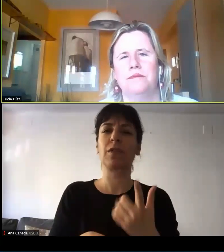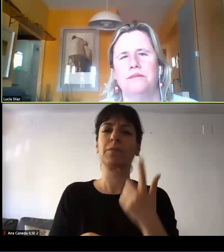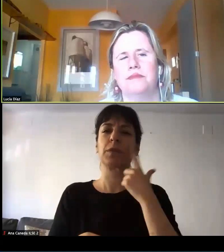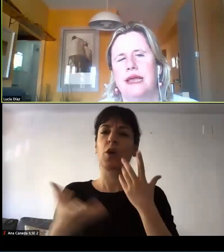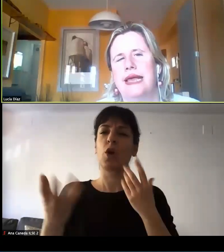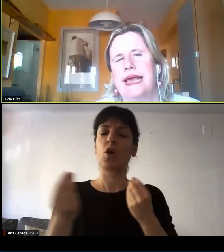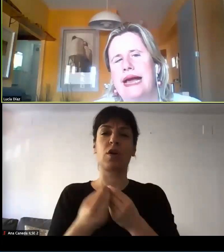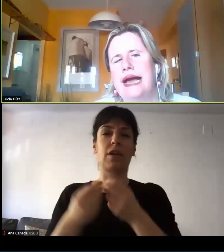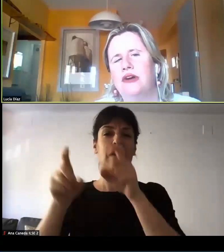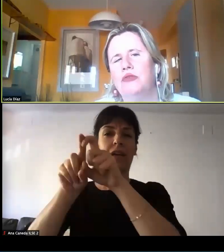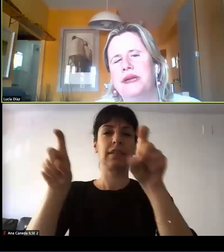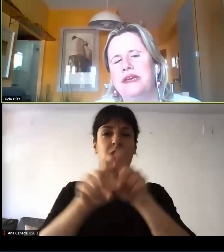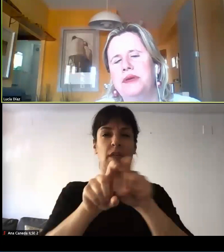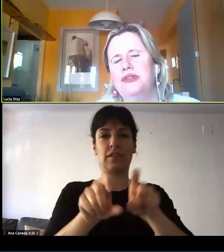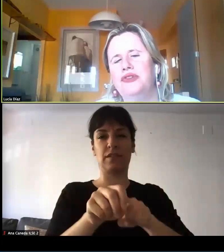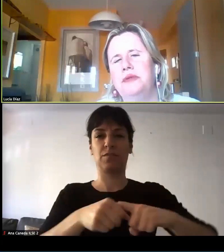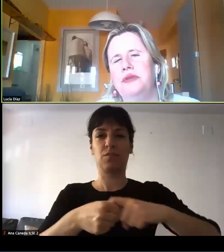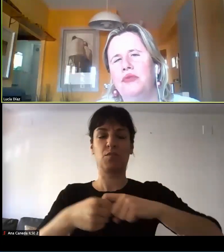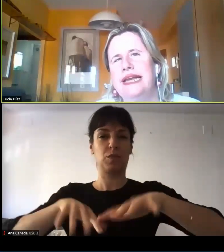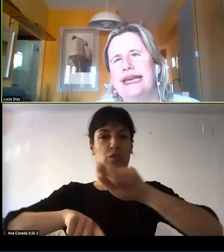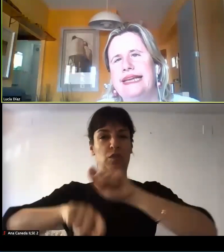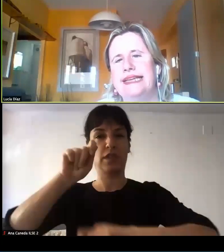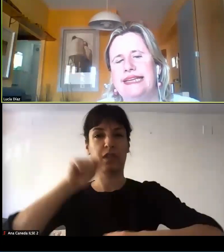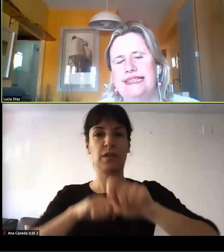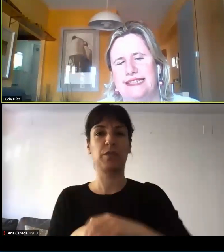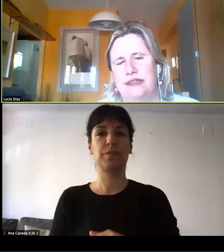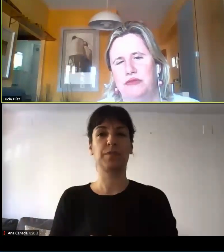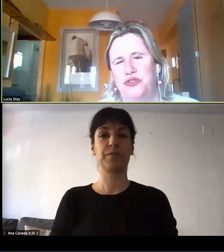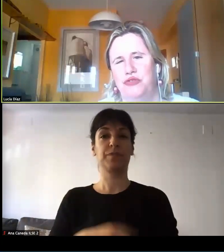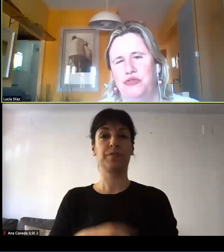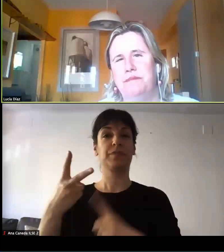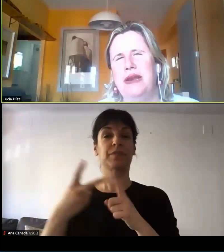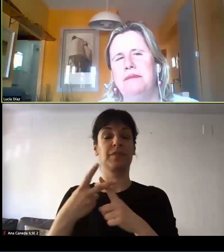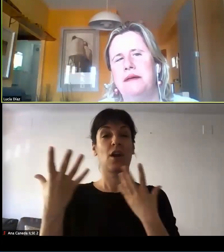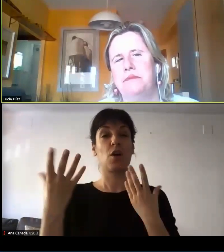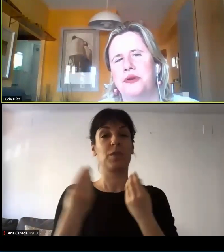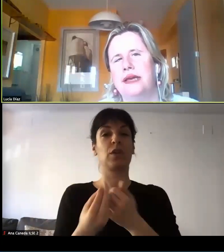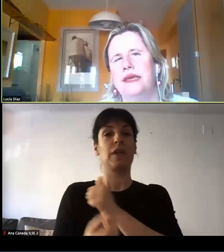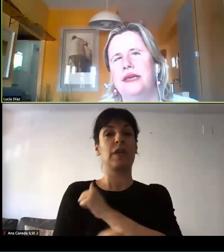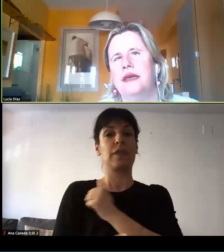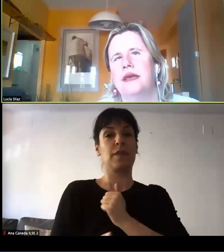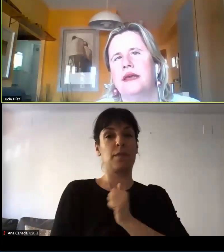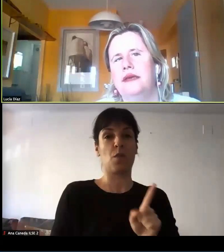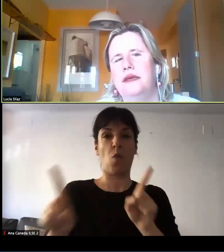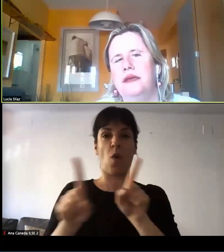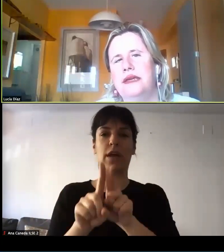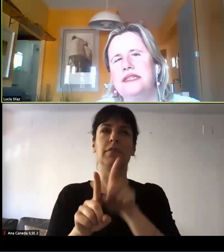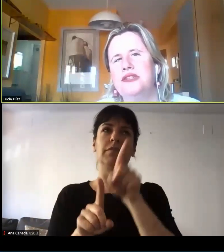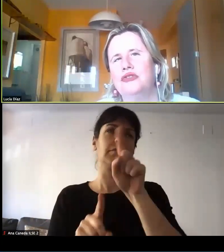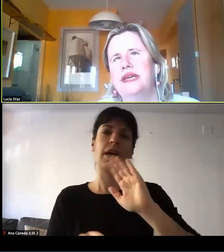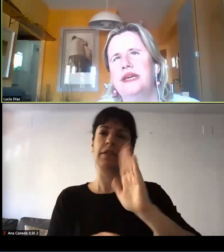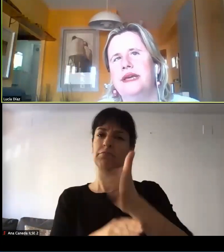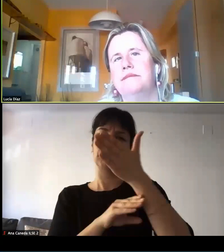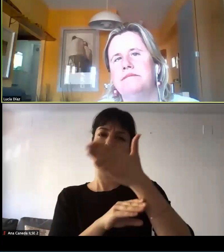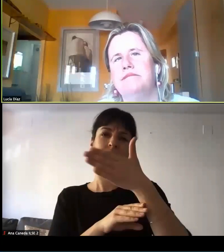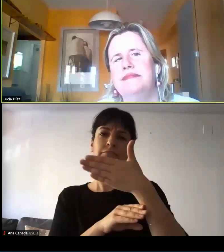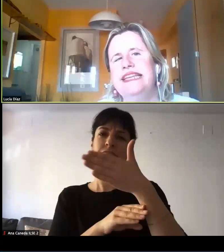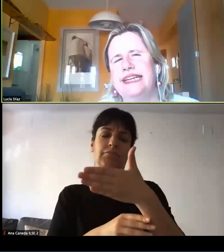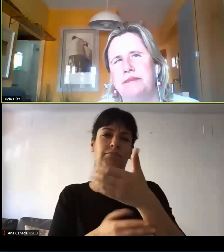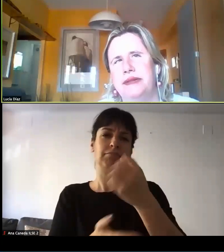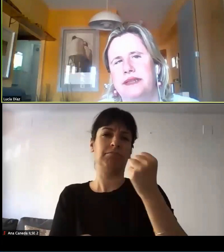asociativo. Acompañamiento individual, que es nuestro emblema, porque aquí es